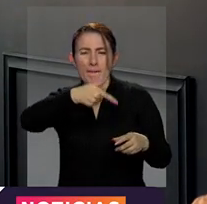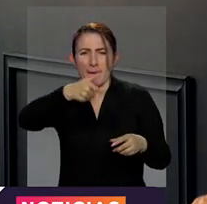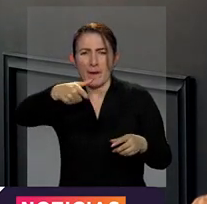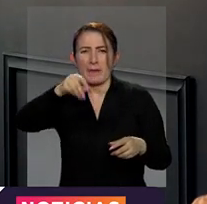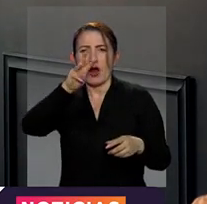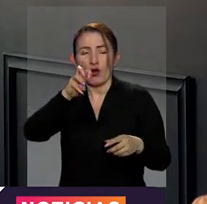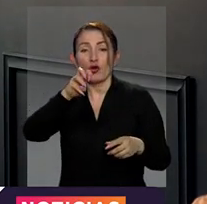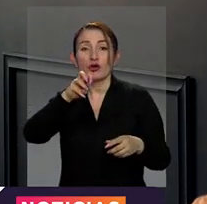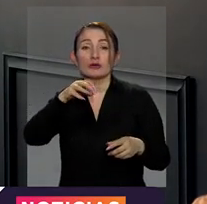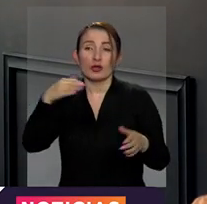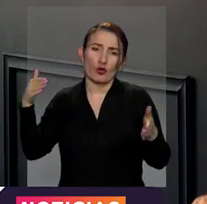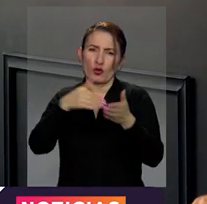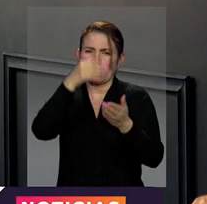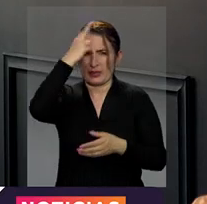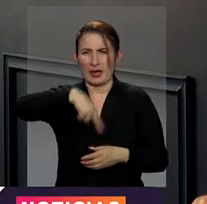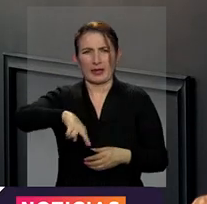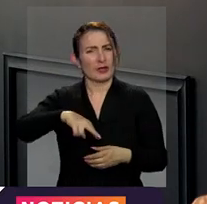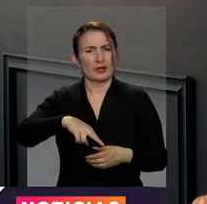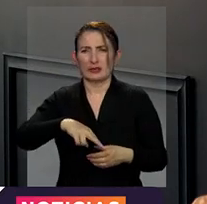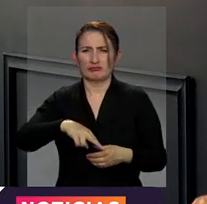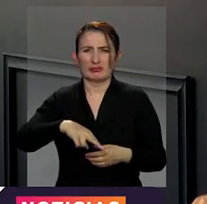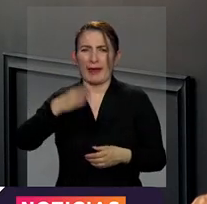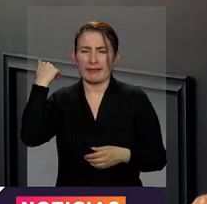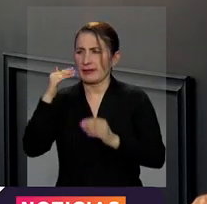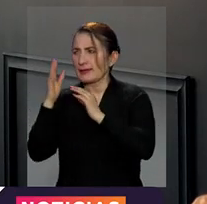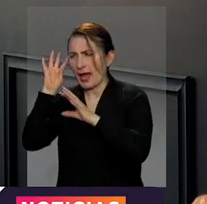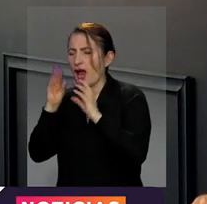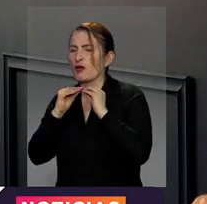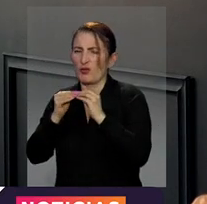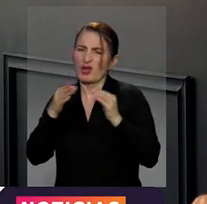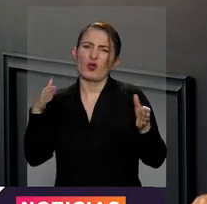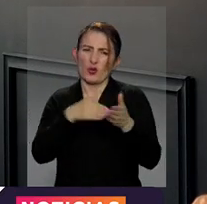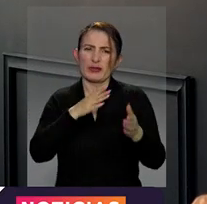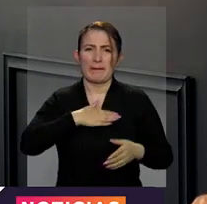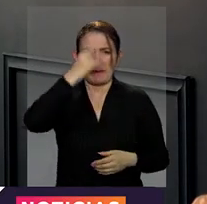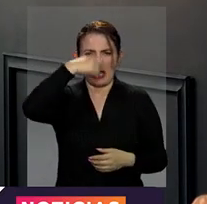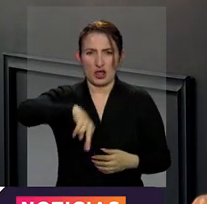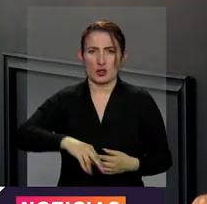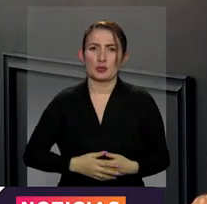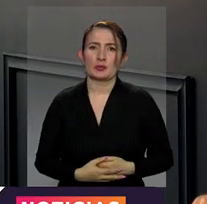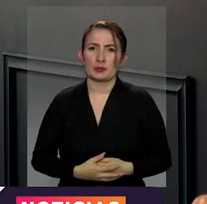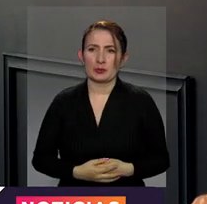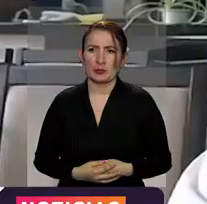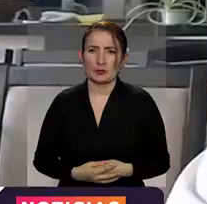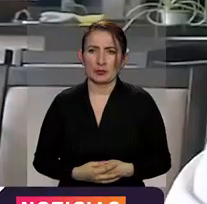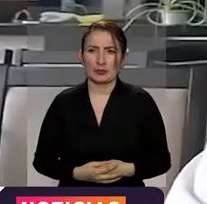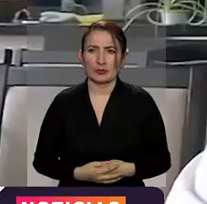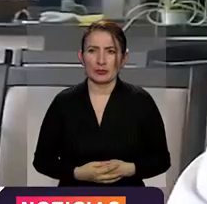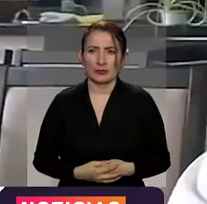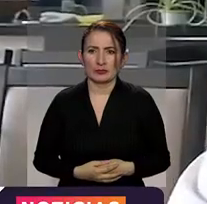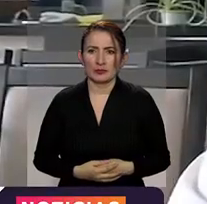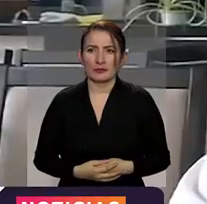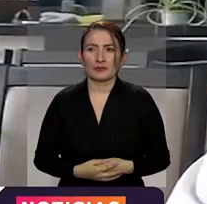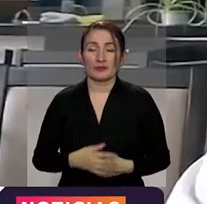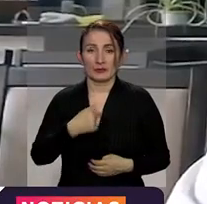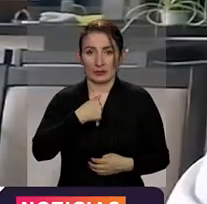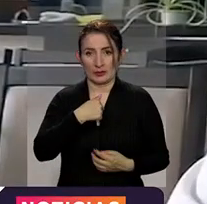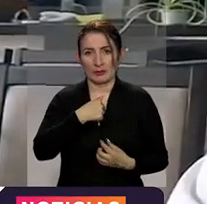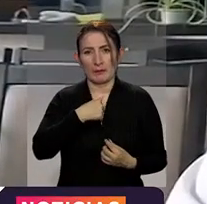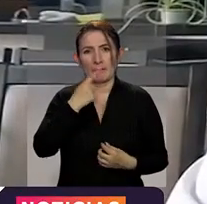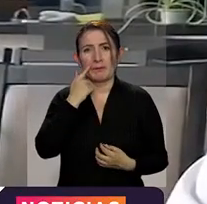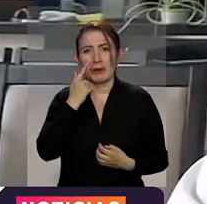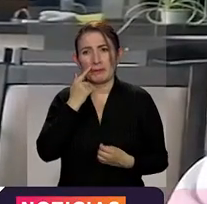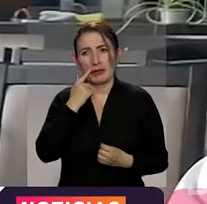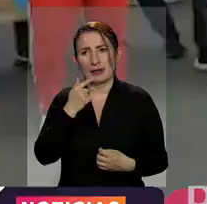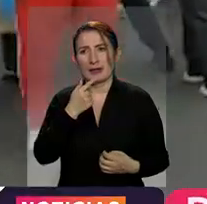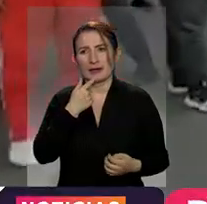aseguró que el atentado a su hijo fue un hecho premeditado. Más información en nuestro panorama nacional. Fernando, esto es Mauricio Villa ha dicho que